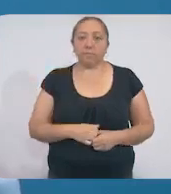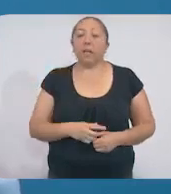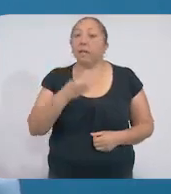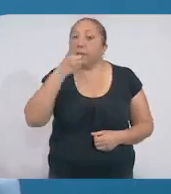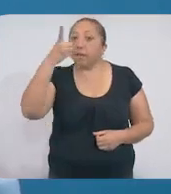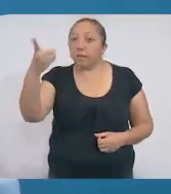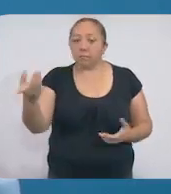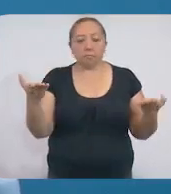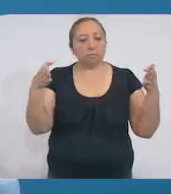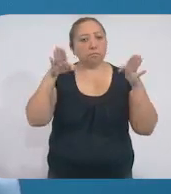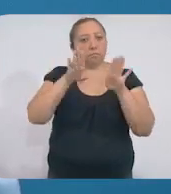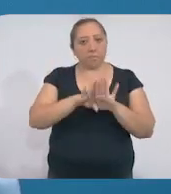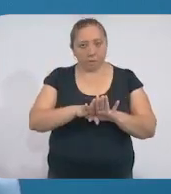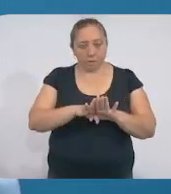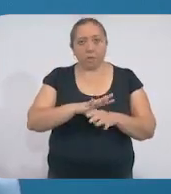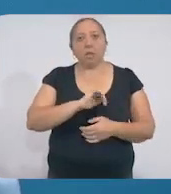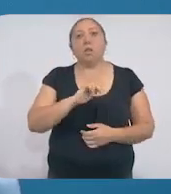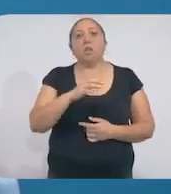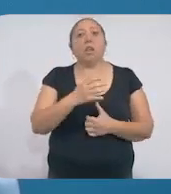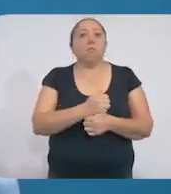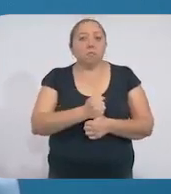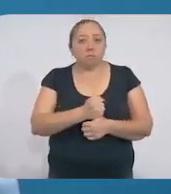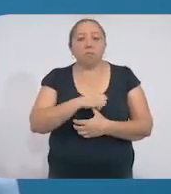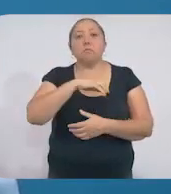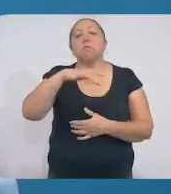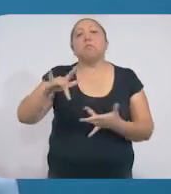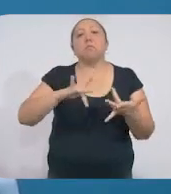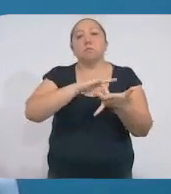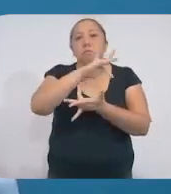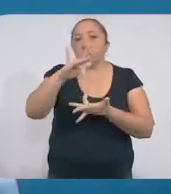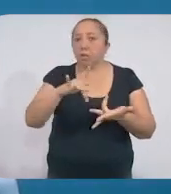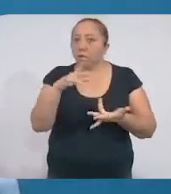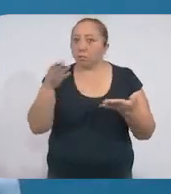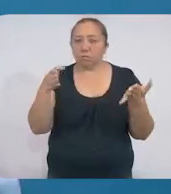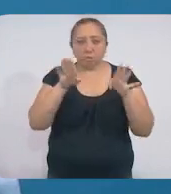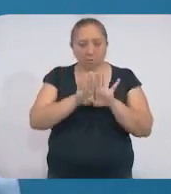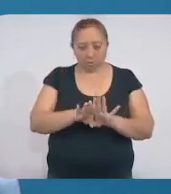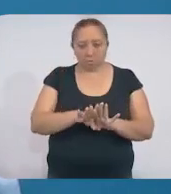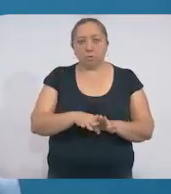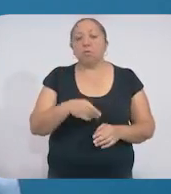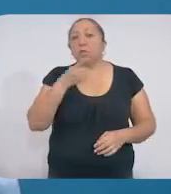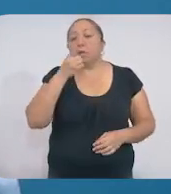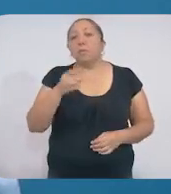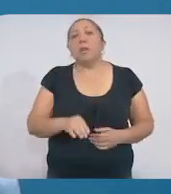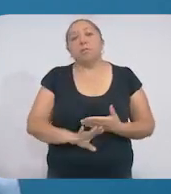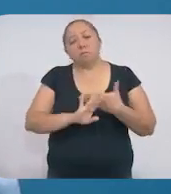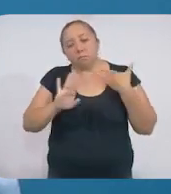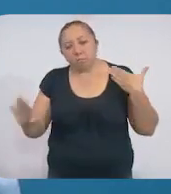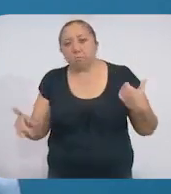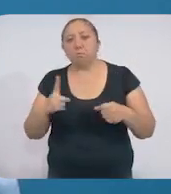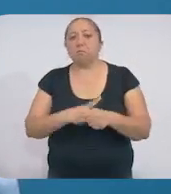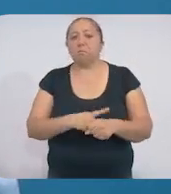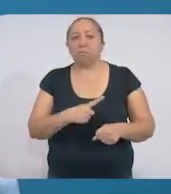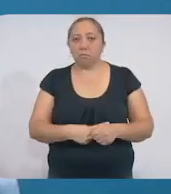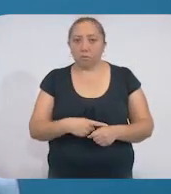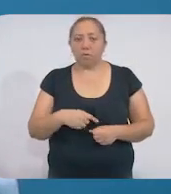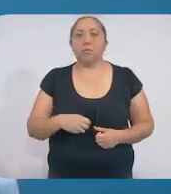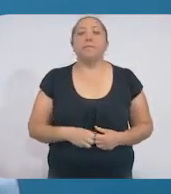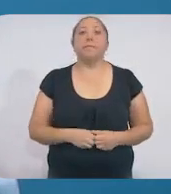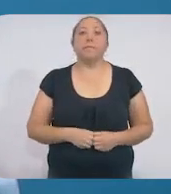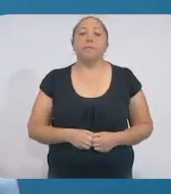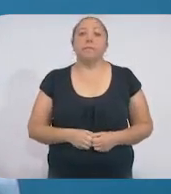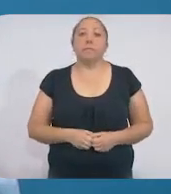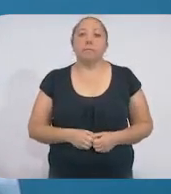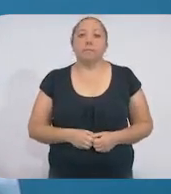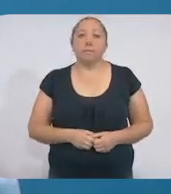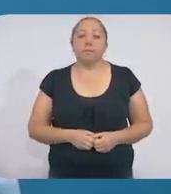ha instruido el cierre temporal de bares, discotecas y centros nocturnos como parte de las medidas de prevención ante la